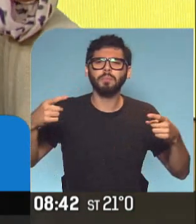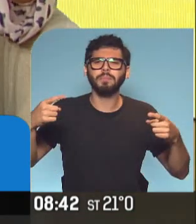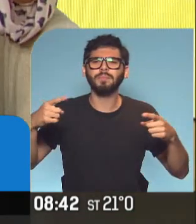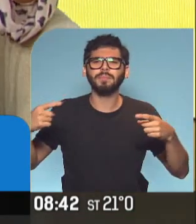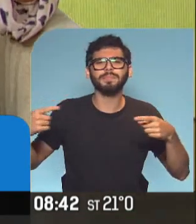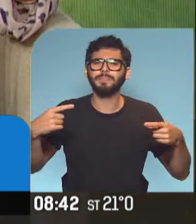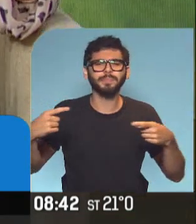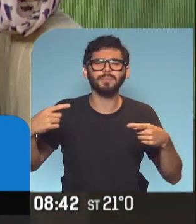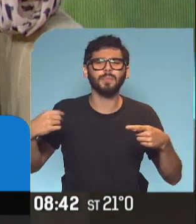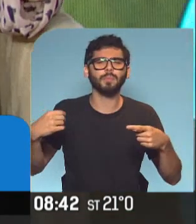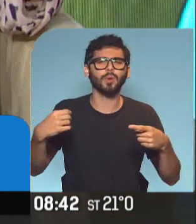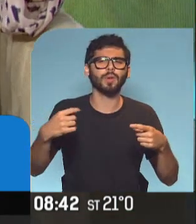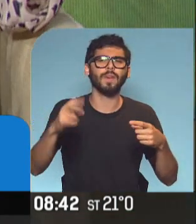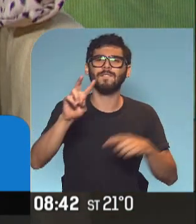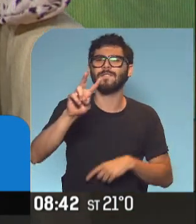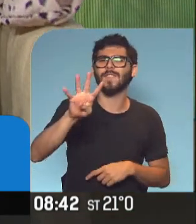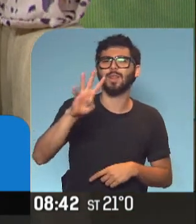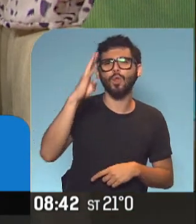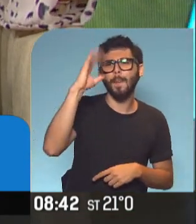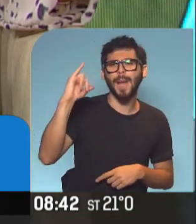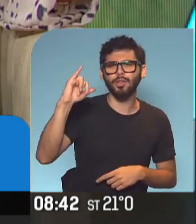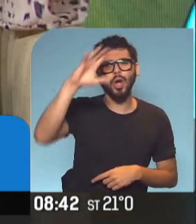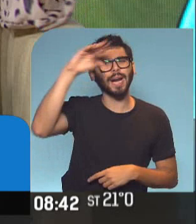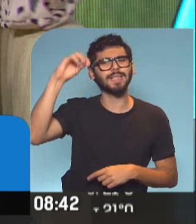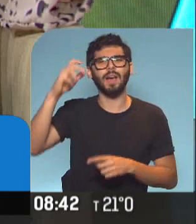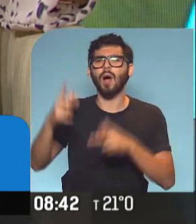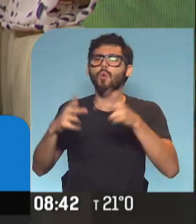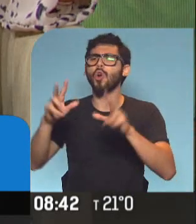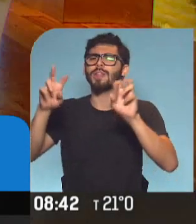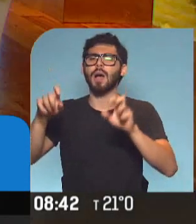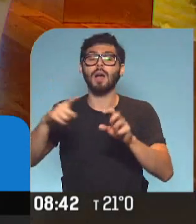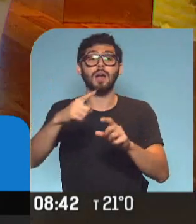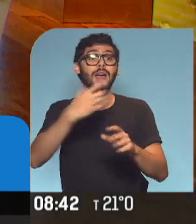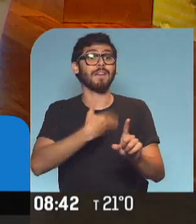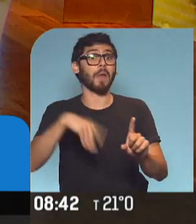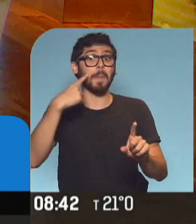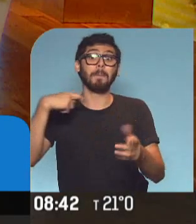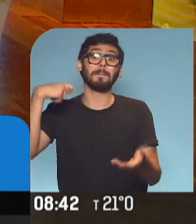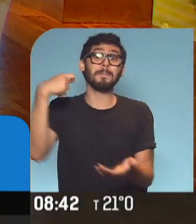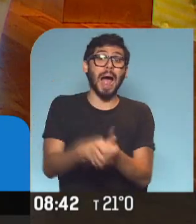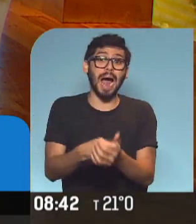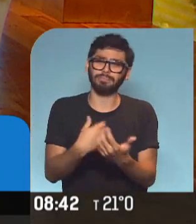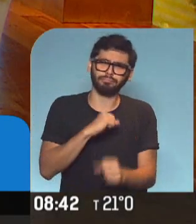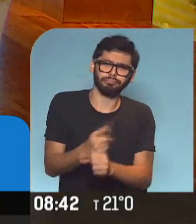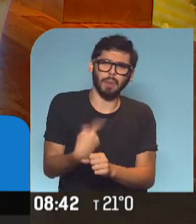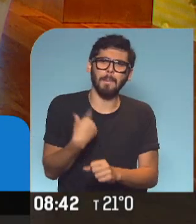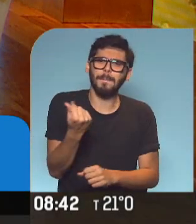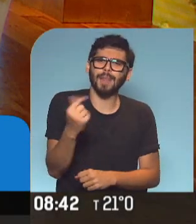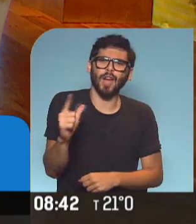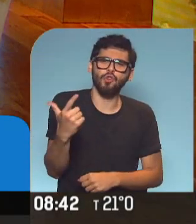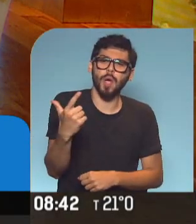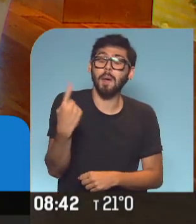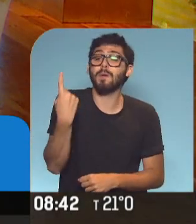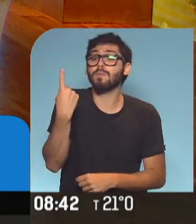a raíz de los discursos que hicieron por el 24 de marzo cristina fernández hablando de que no hay plata para pagarle al fondo monetario internacional aunque no descartó que